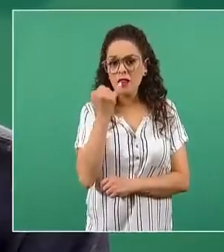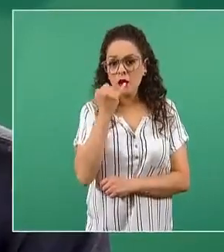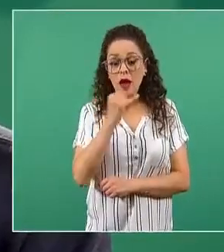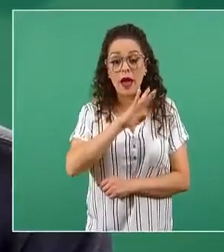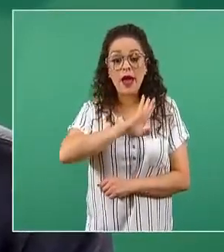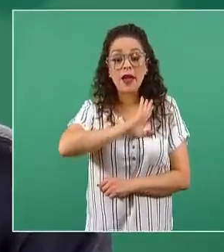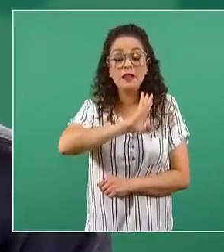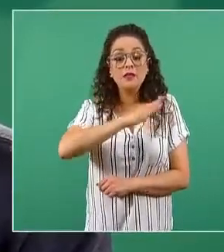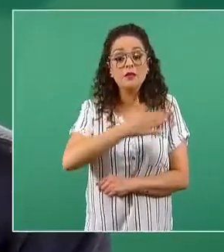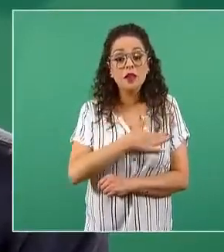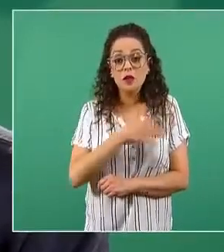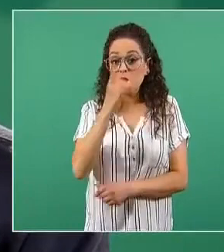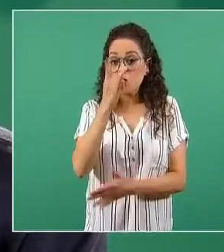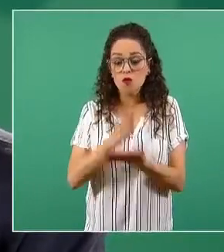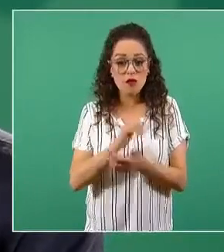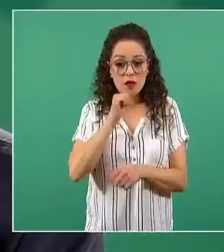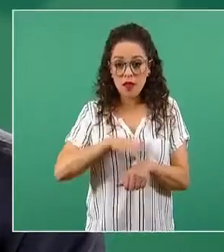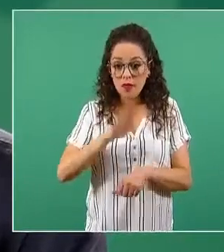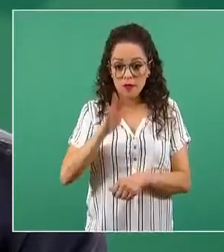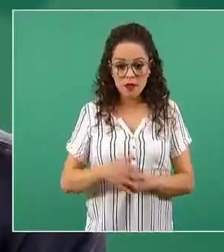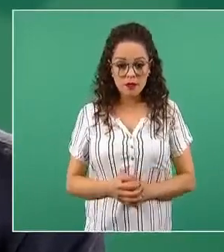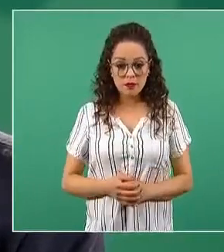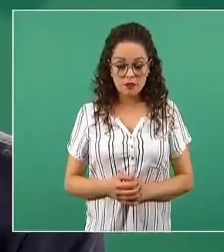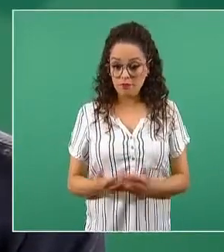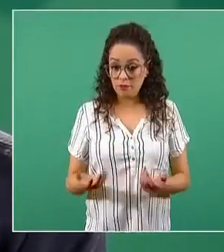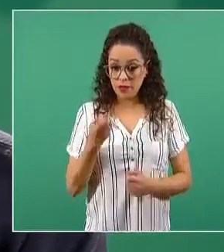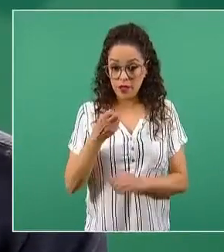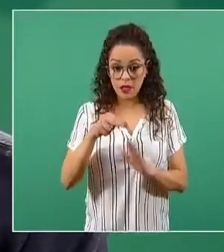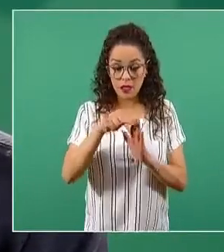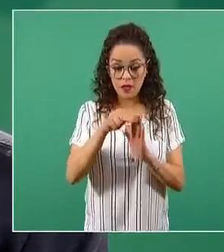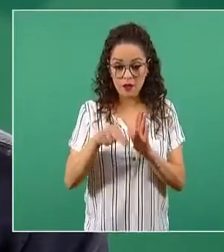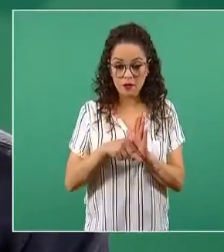Solamente se podía en idioma español. Esa es la norma